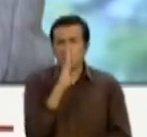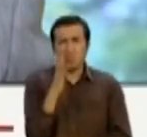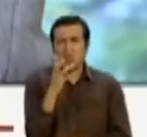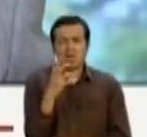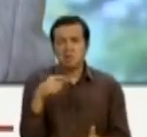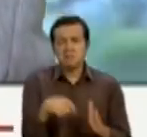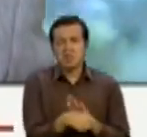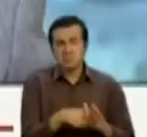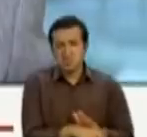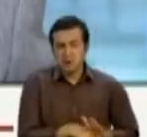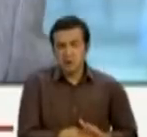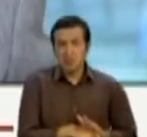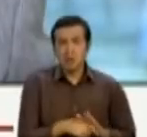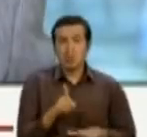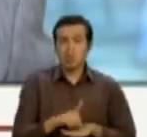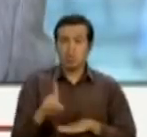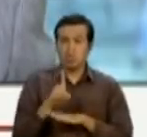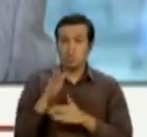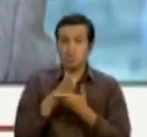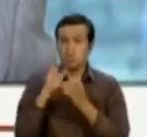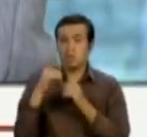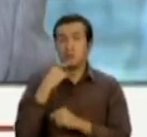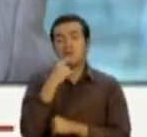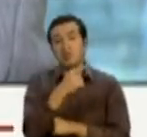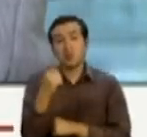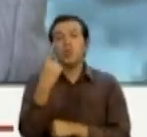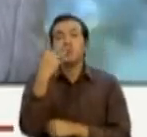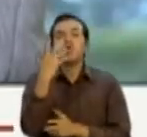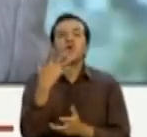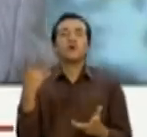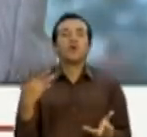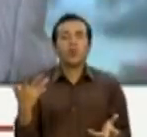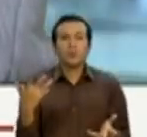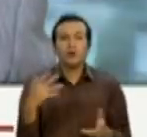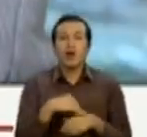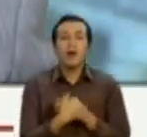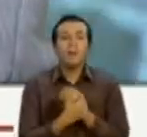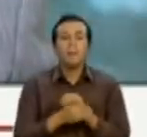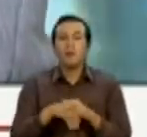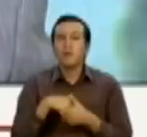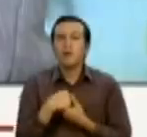Es muy probable, lo decía los directores de medios de comunicación hace un momento, que lo único que hayan querido es ganar tiempo.